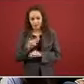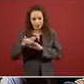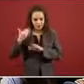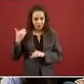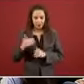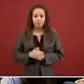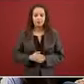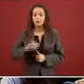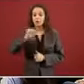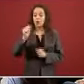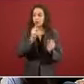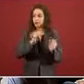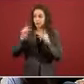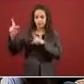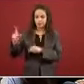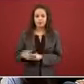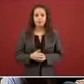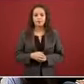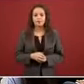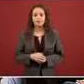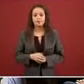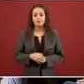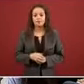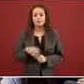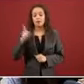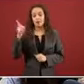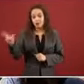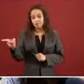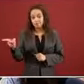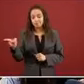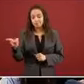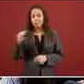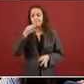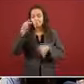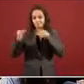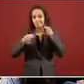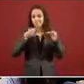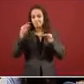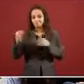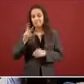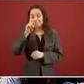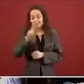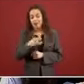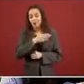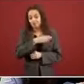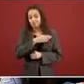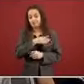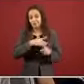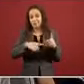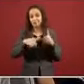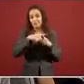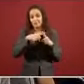Por casi último, tenemos la parte que es una noticia positiva, la seguiremos presentando en tiempo real todos